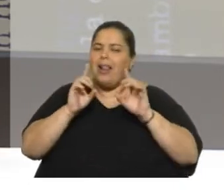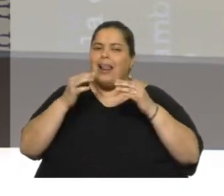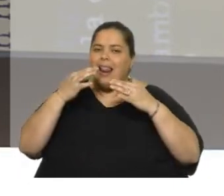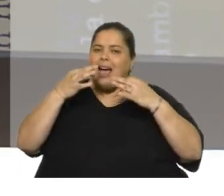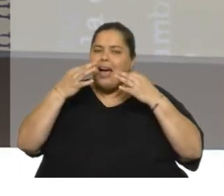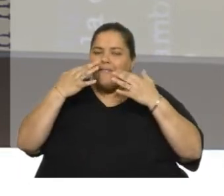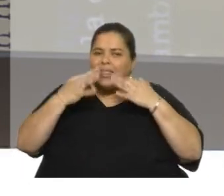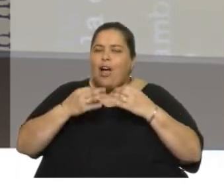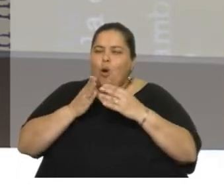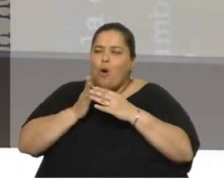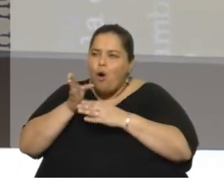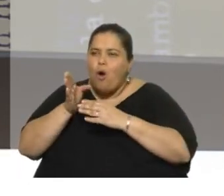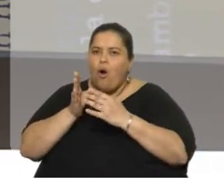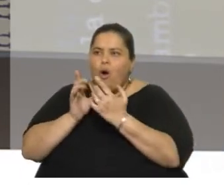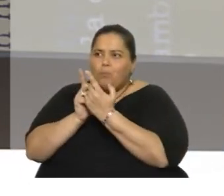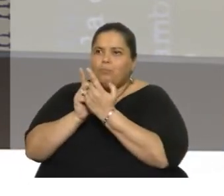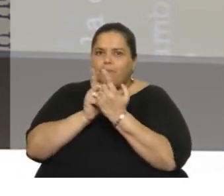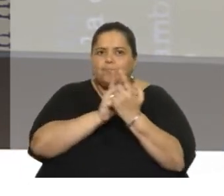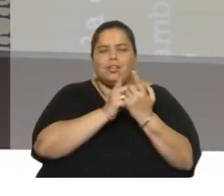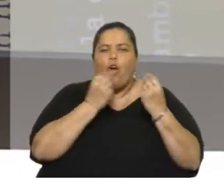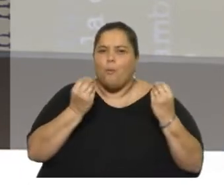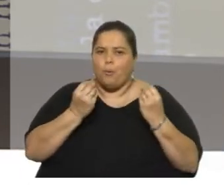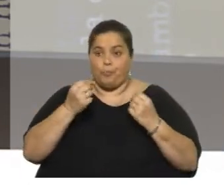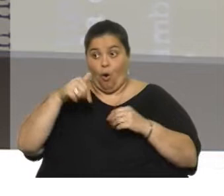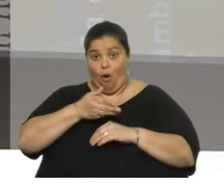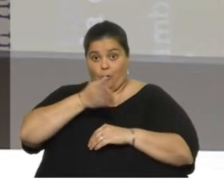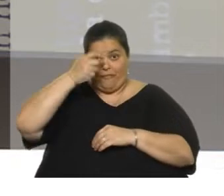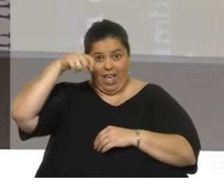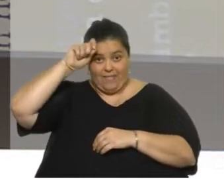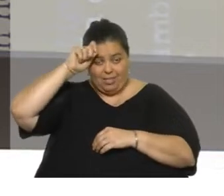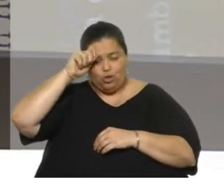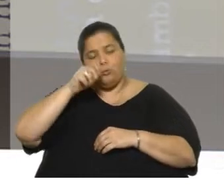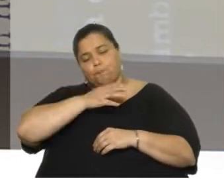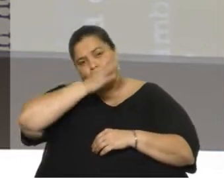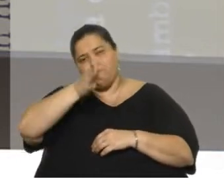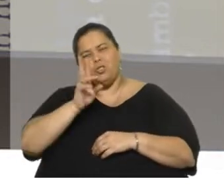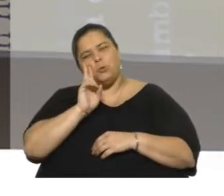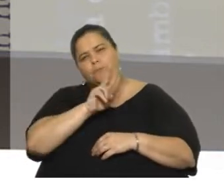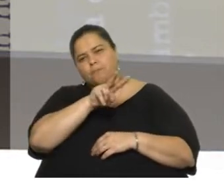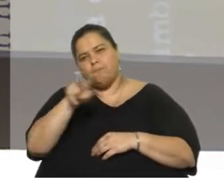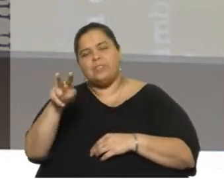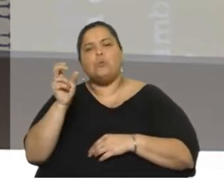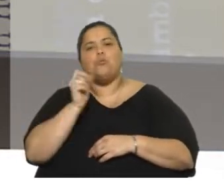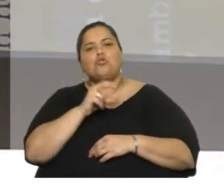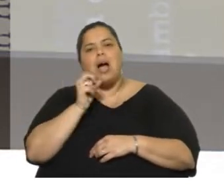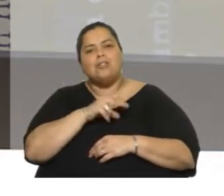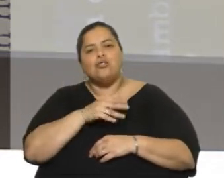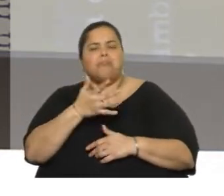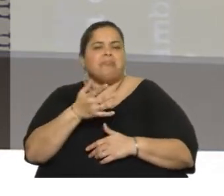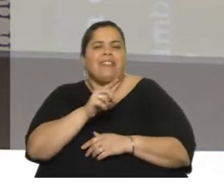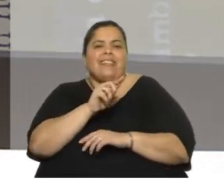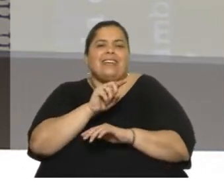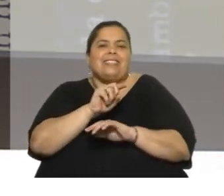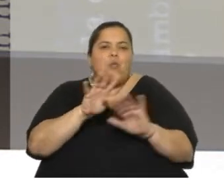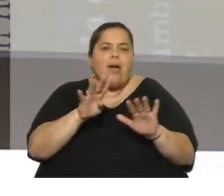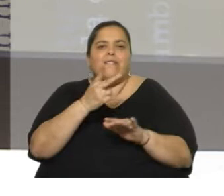Hoy estábamos en Fraivento, un poco más temprano, y uno miraba a esos muchachos que de pronto tienen 19, 20